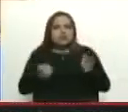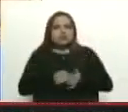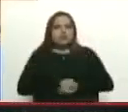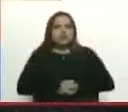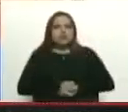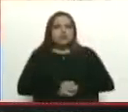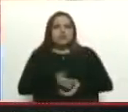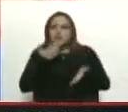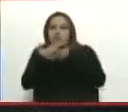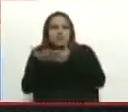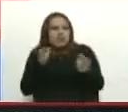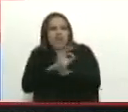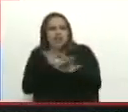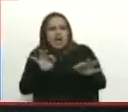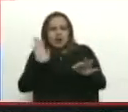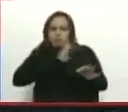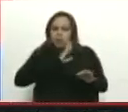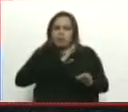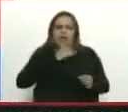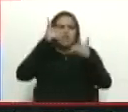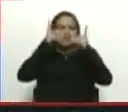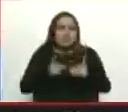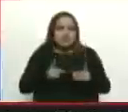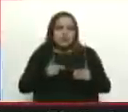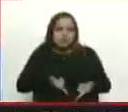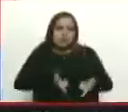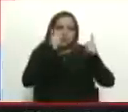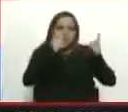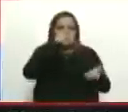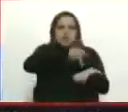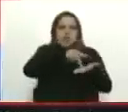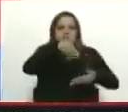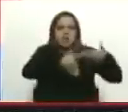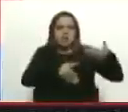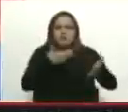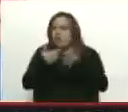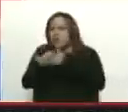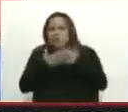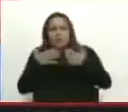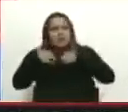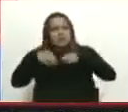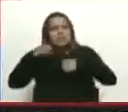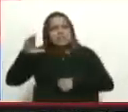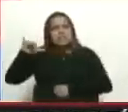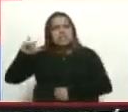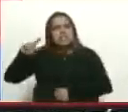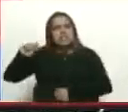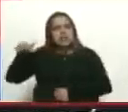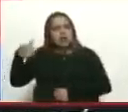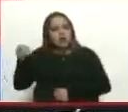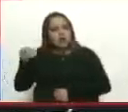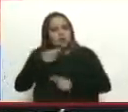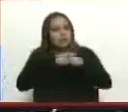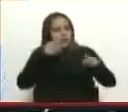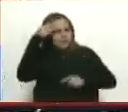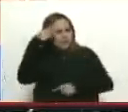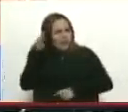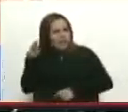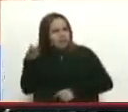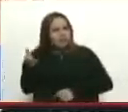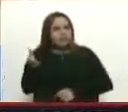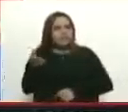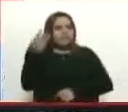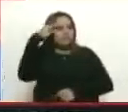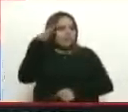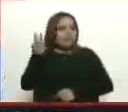Que no le importa más nada sino su propia habilitación. No le importa, sigo, esa es la verdad. Ahora, México. México